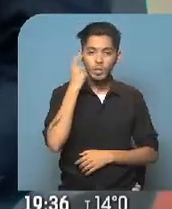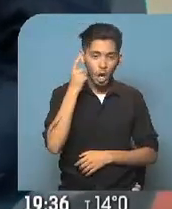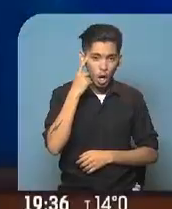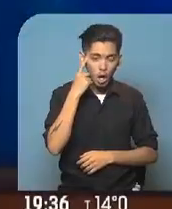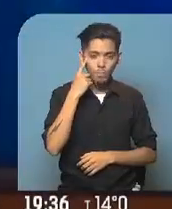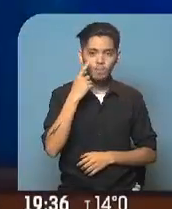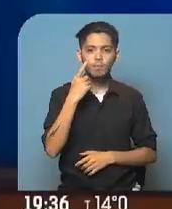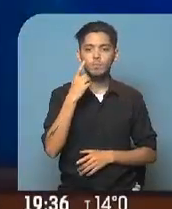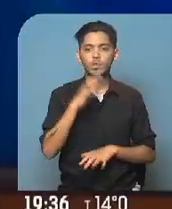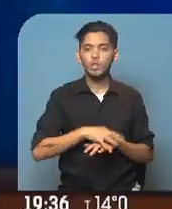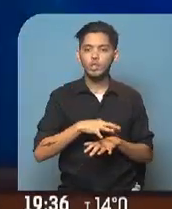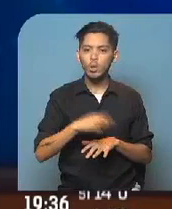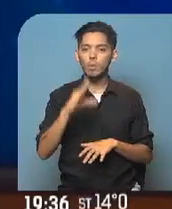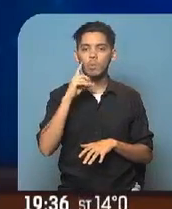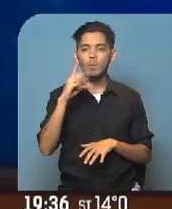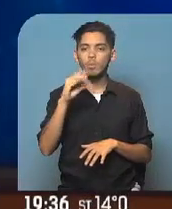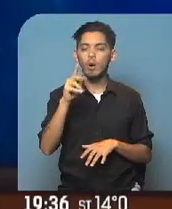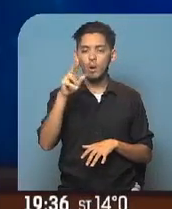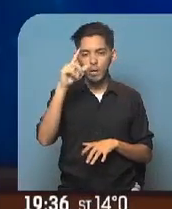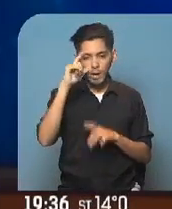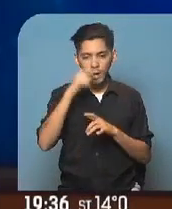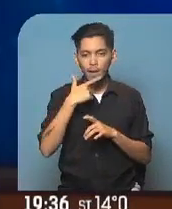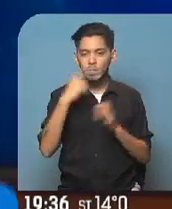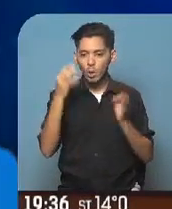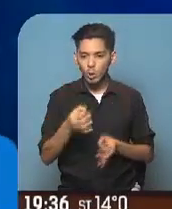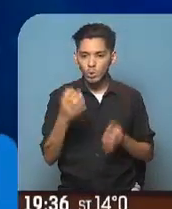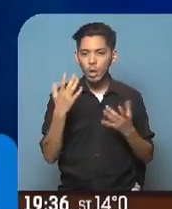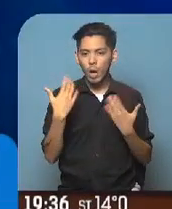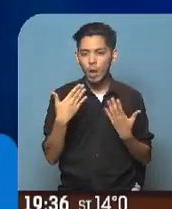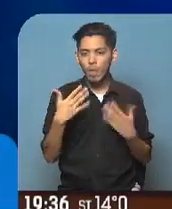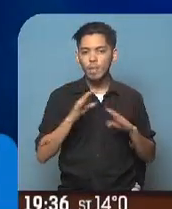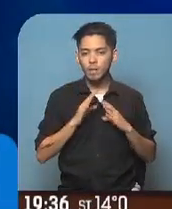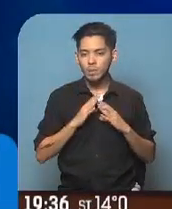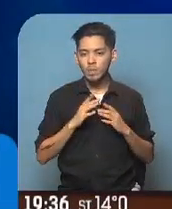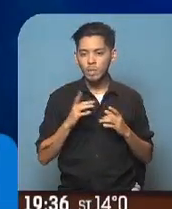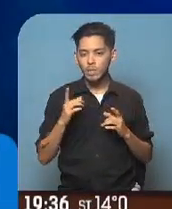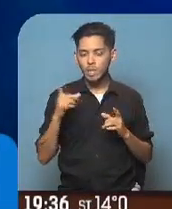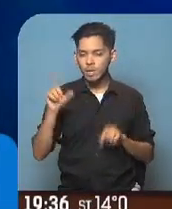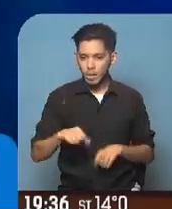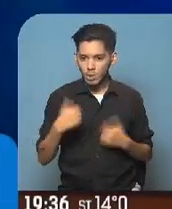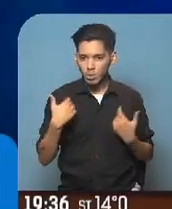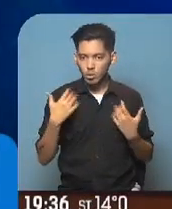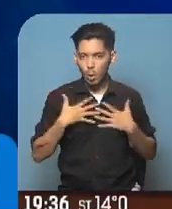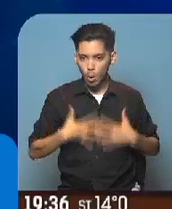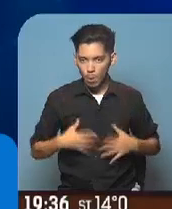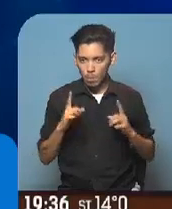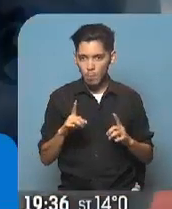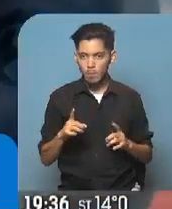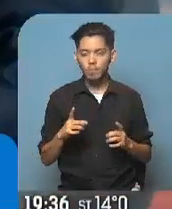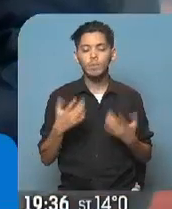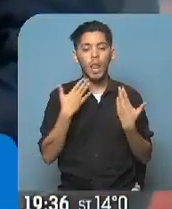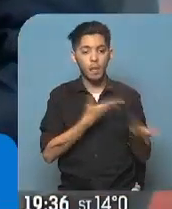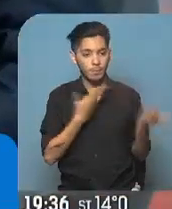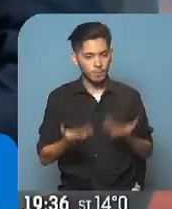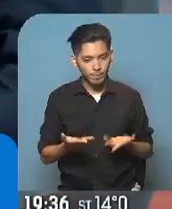licenciado marcelo beevor que es especializado justamente en deportes de alto rendimiento muchas gracias por estar por acá al contrario es un gusto bueno